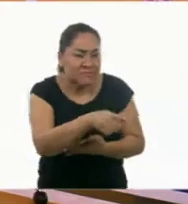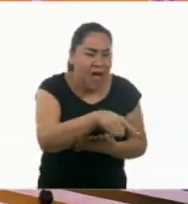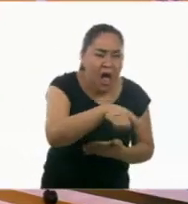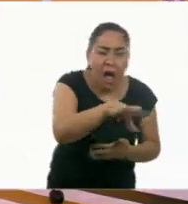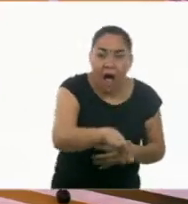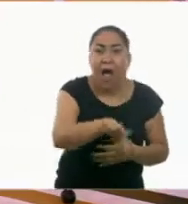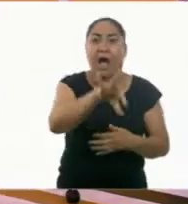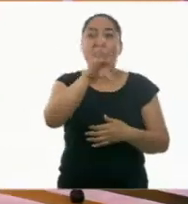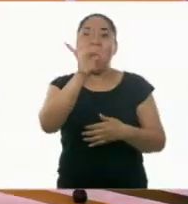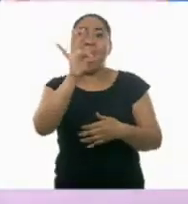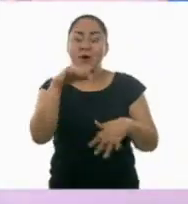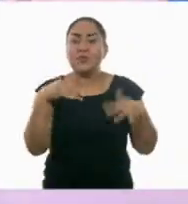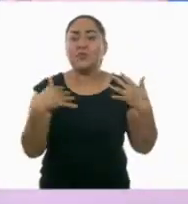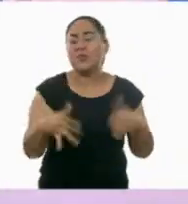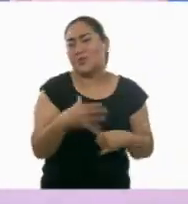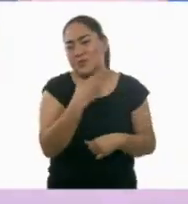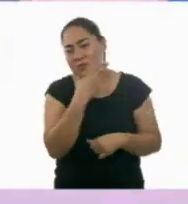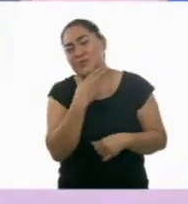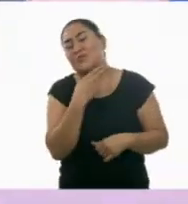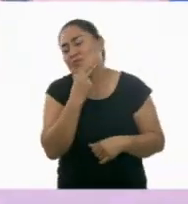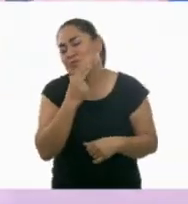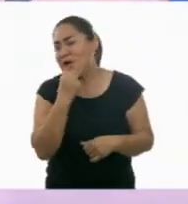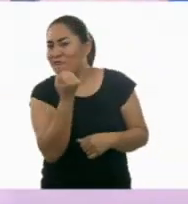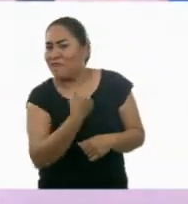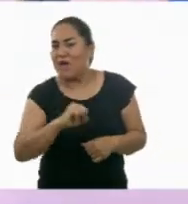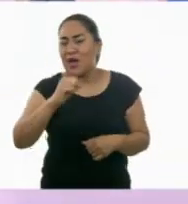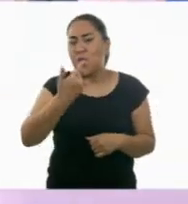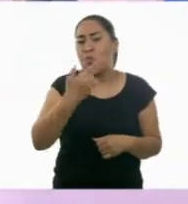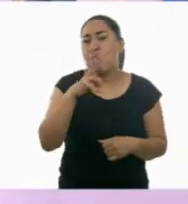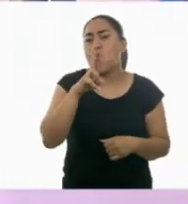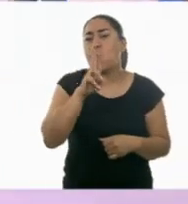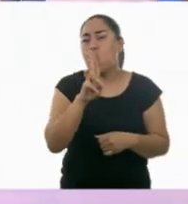encontré a un famoso gurú